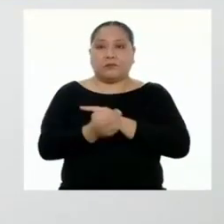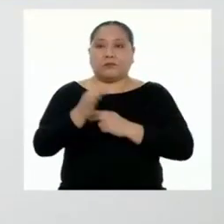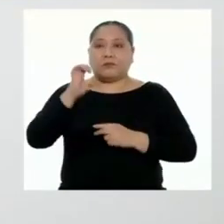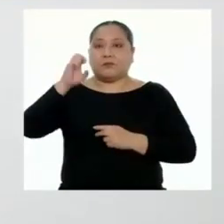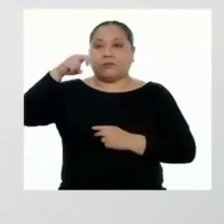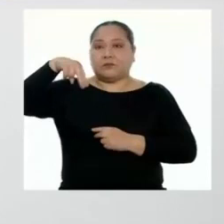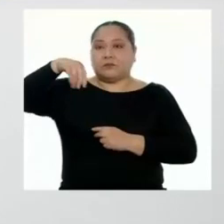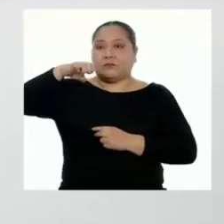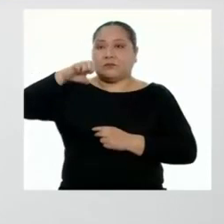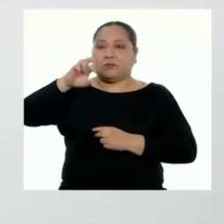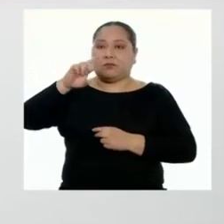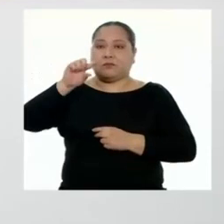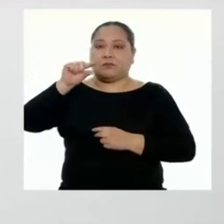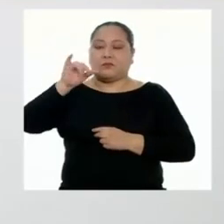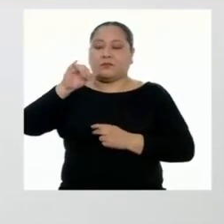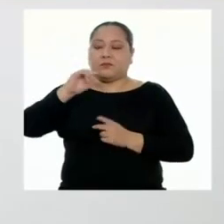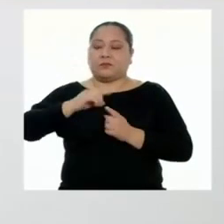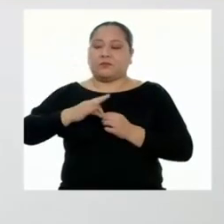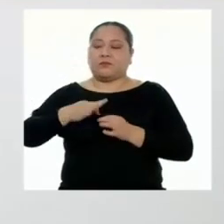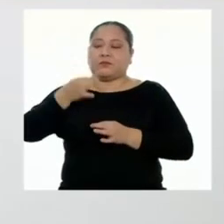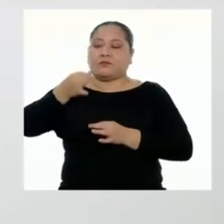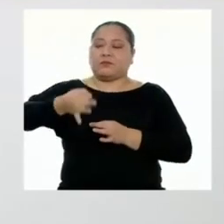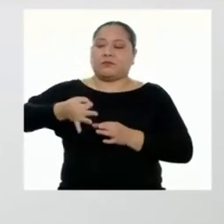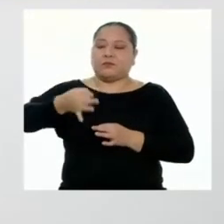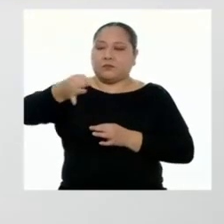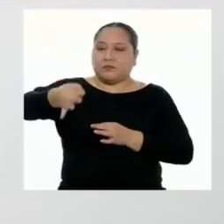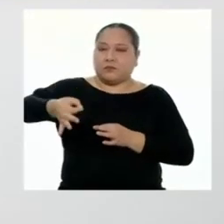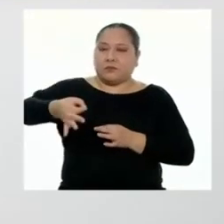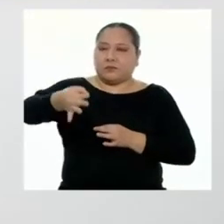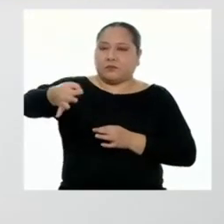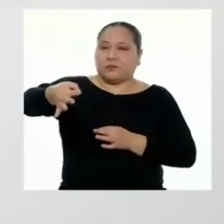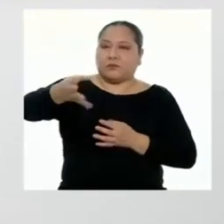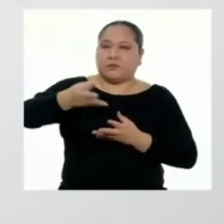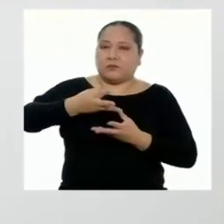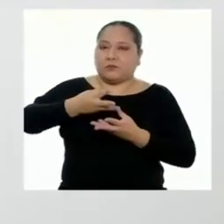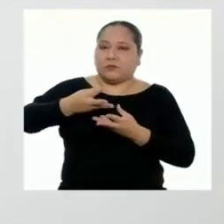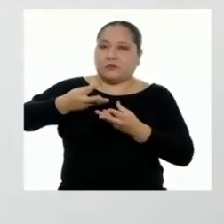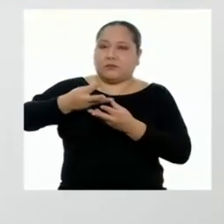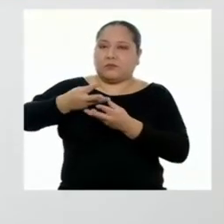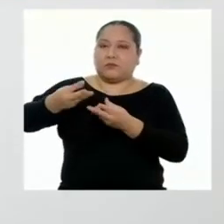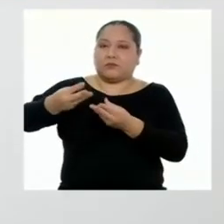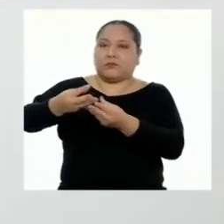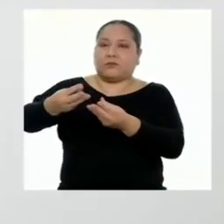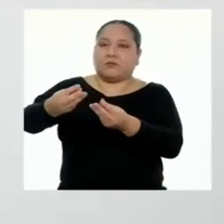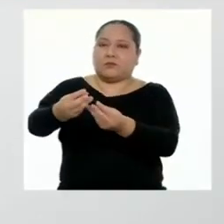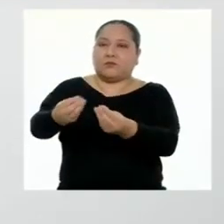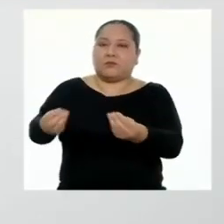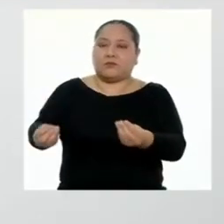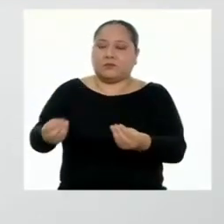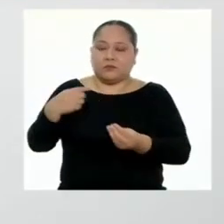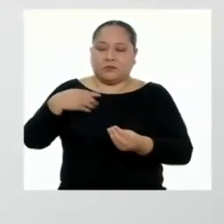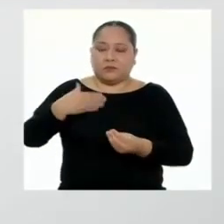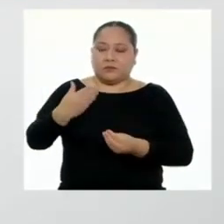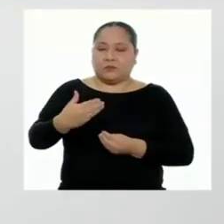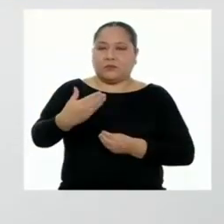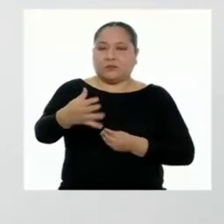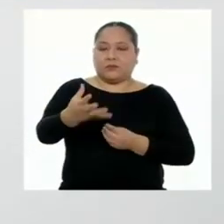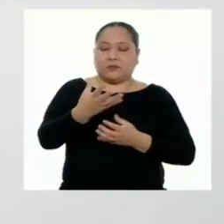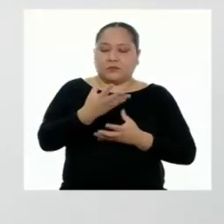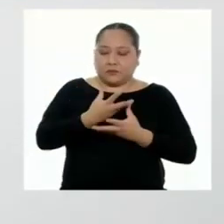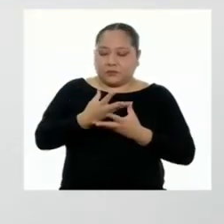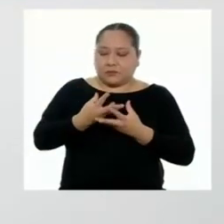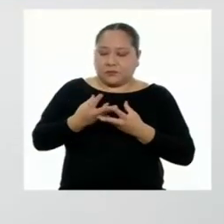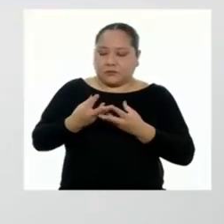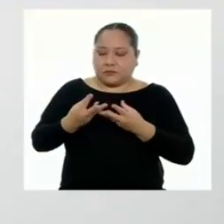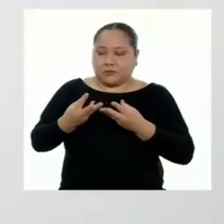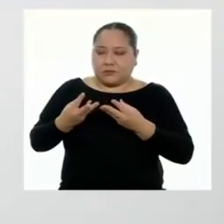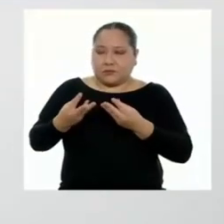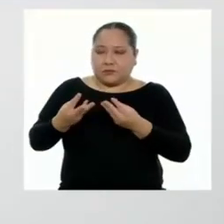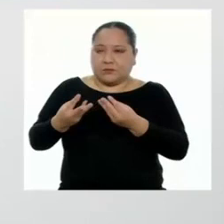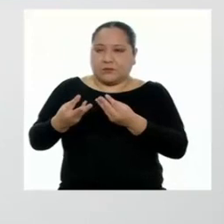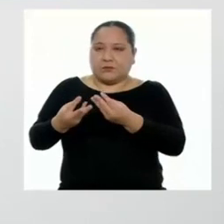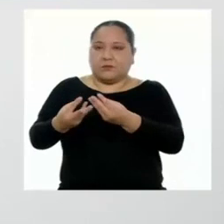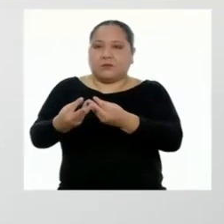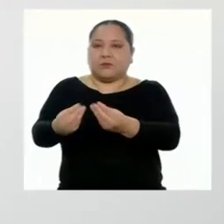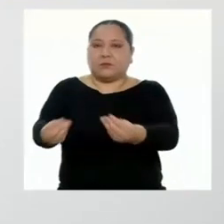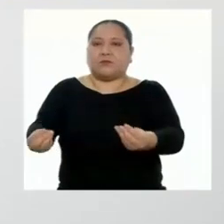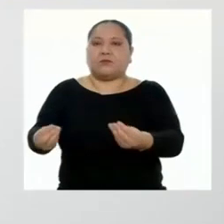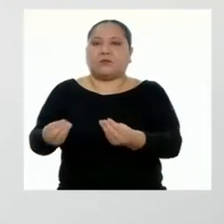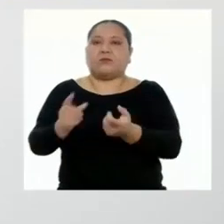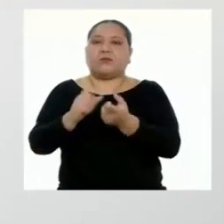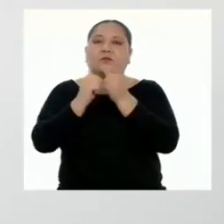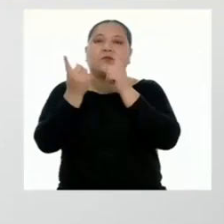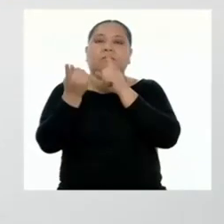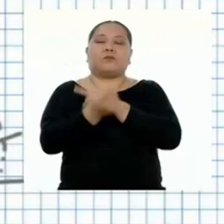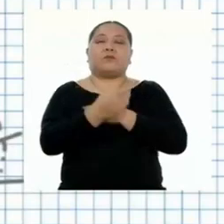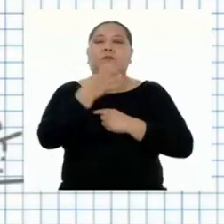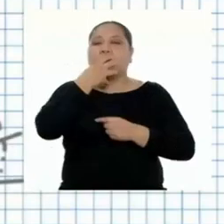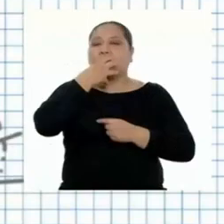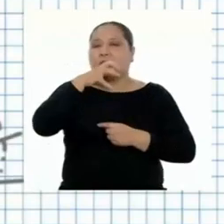la energía fluye constantemente por los diferentes niveles tróficos del ecosistema y se va perdiendo parcialmente en forma de